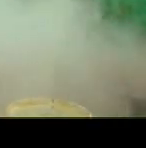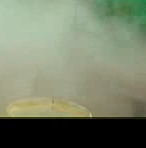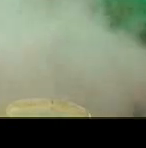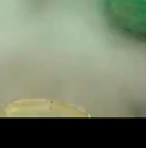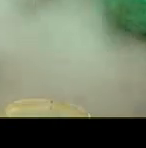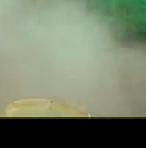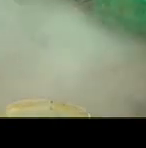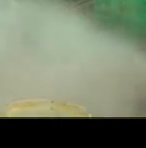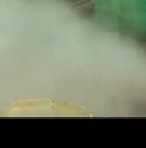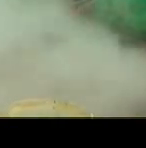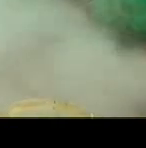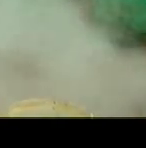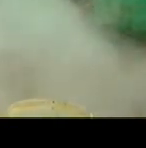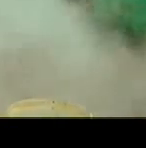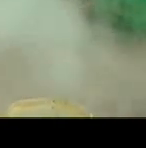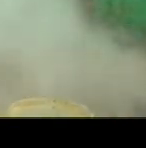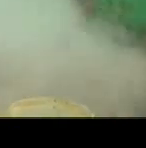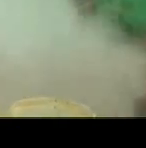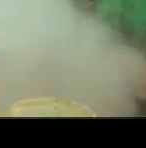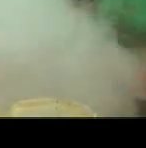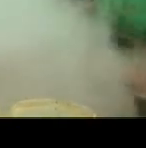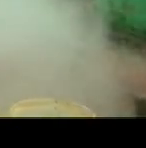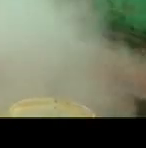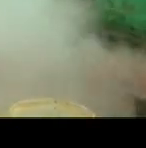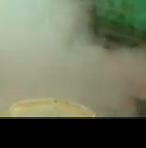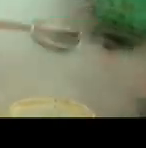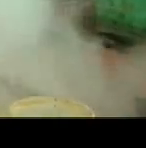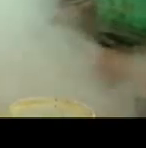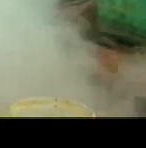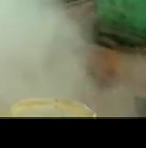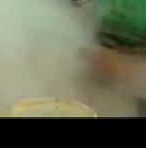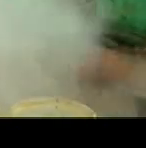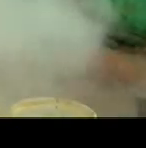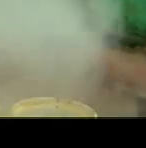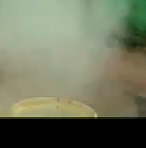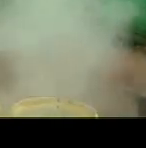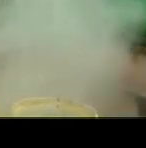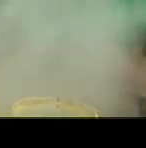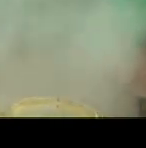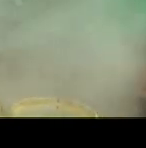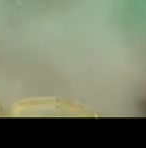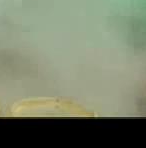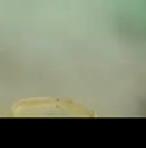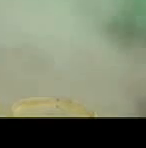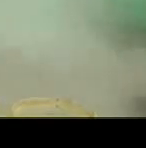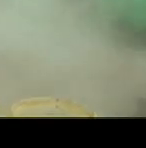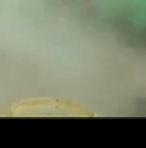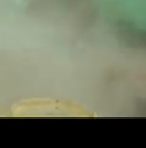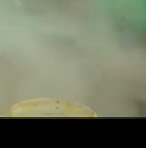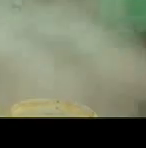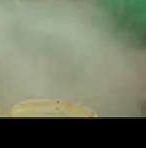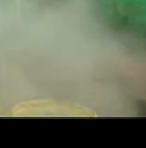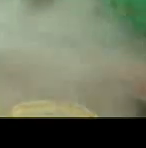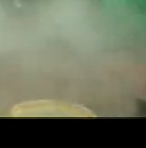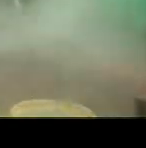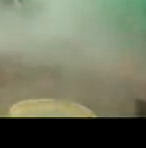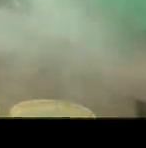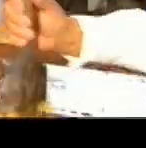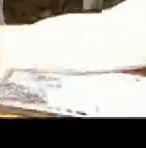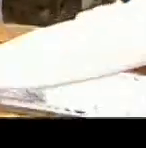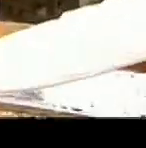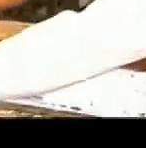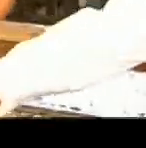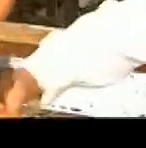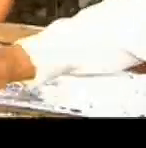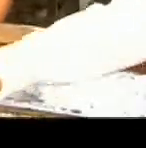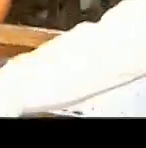de que las pailas, tenemos la experiencia necesaria de la gente, de los meleros, que se encargan de ir procesando, de que el jugo de caña